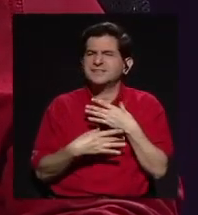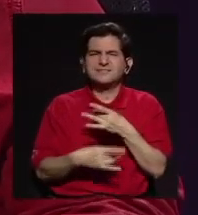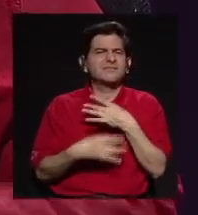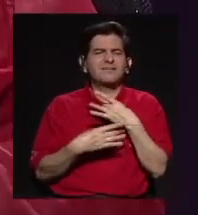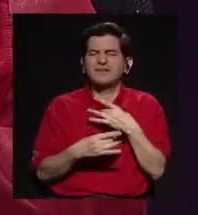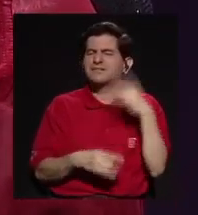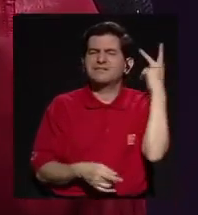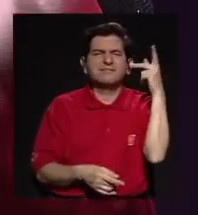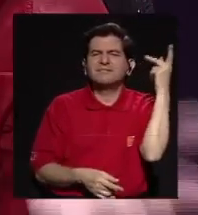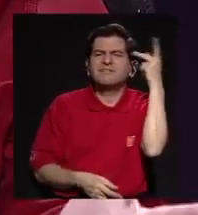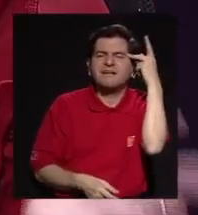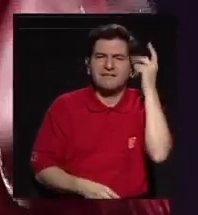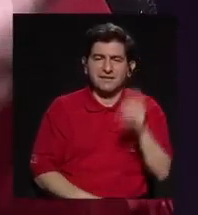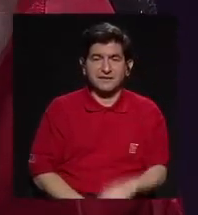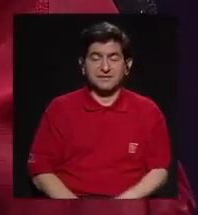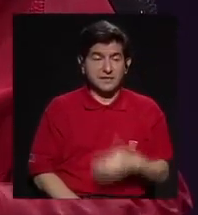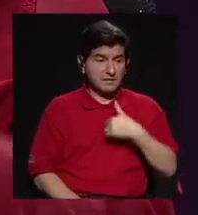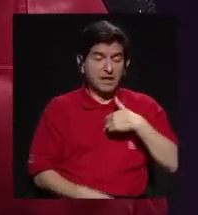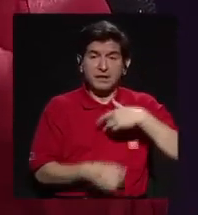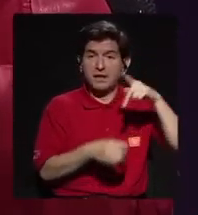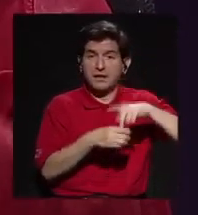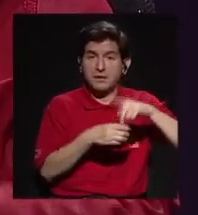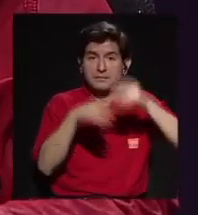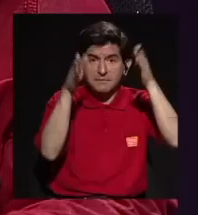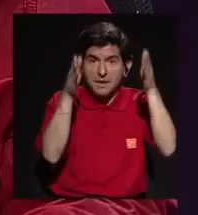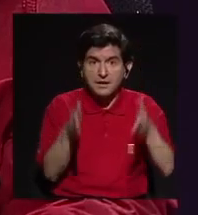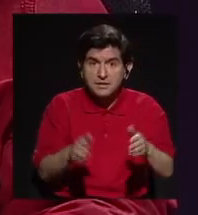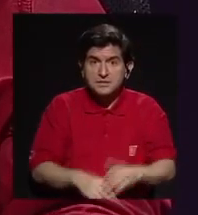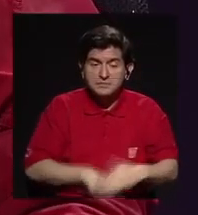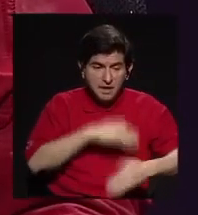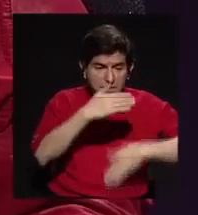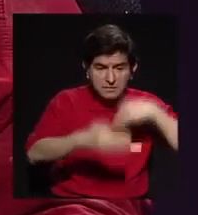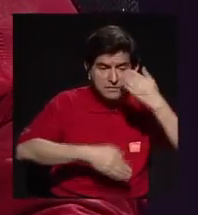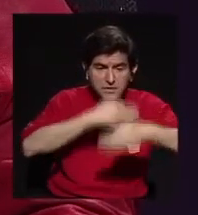que existe, y entonces teníamos participando en el